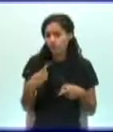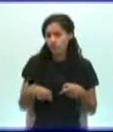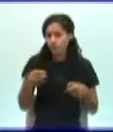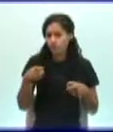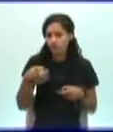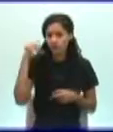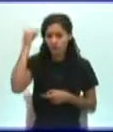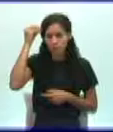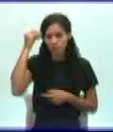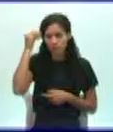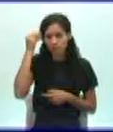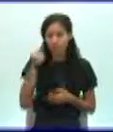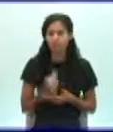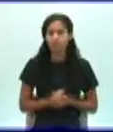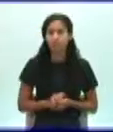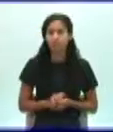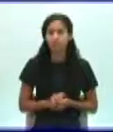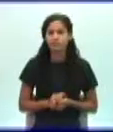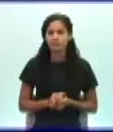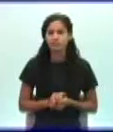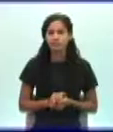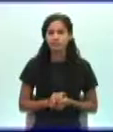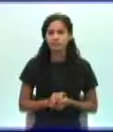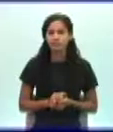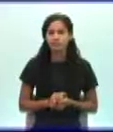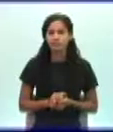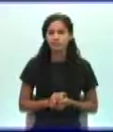su identidad.